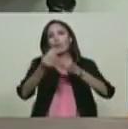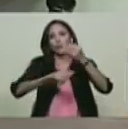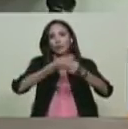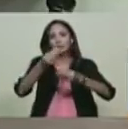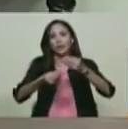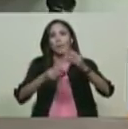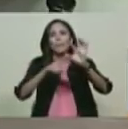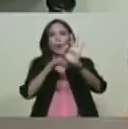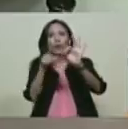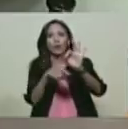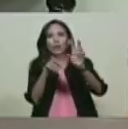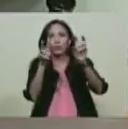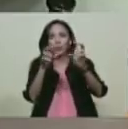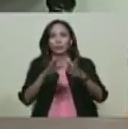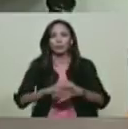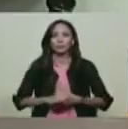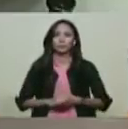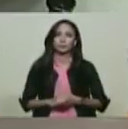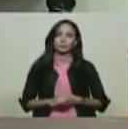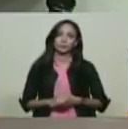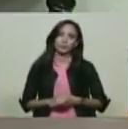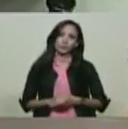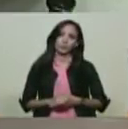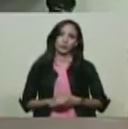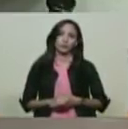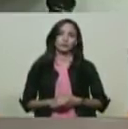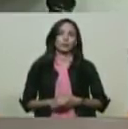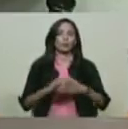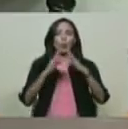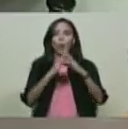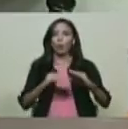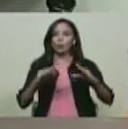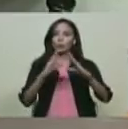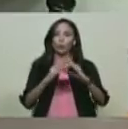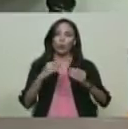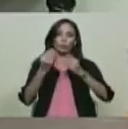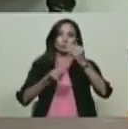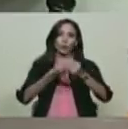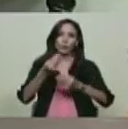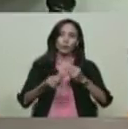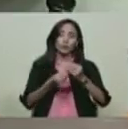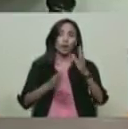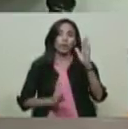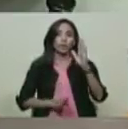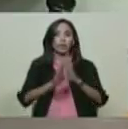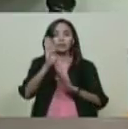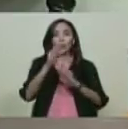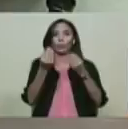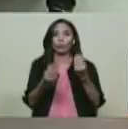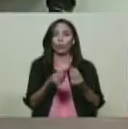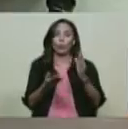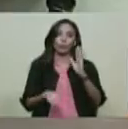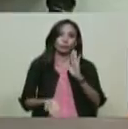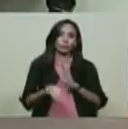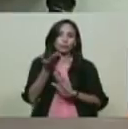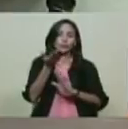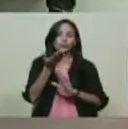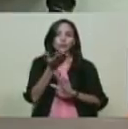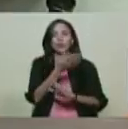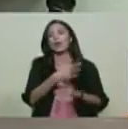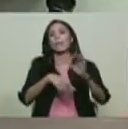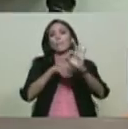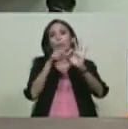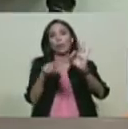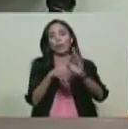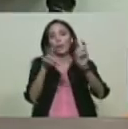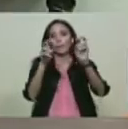de la actividad, de la emisión y del desarrollo de la criptomoneda El Petro.